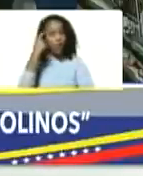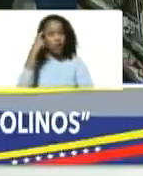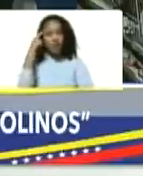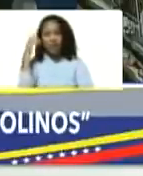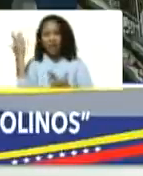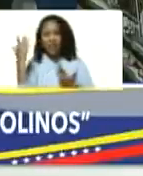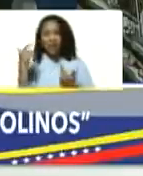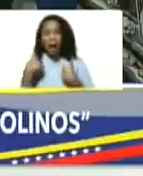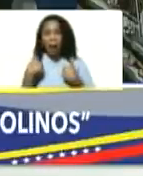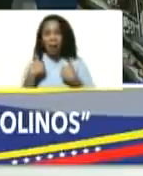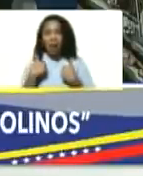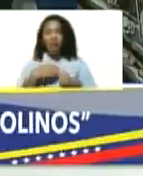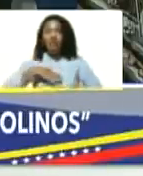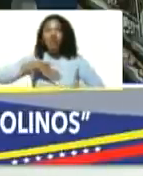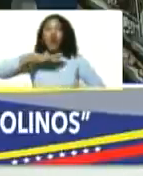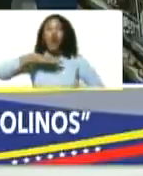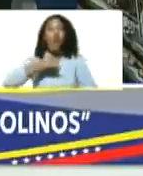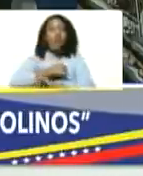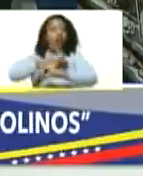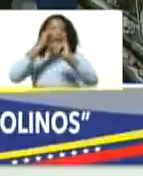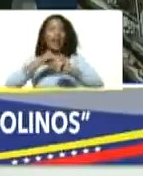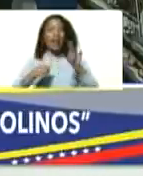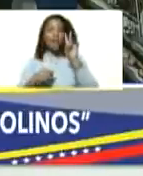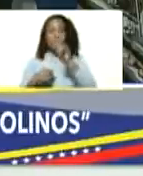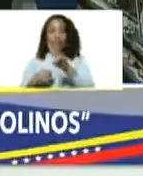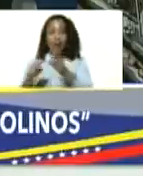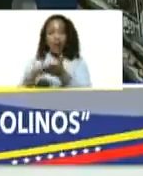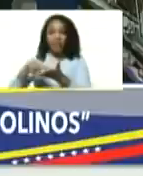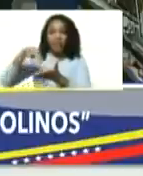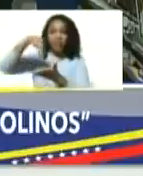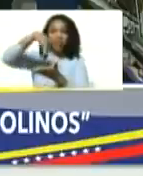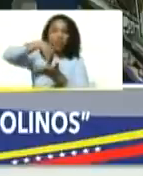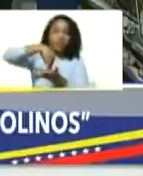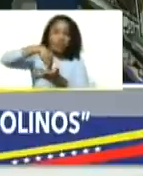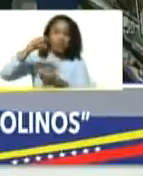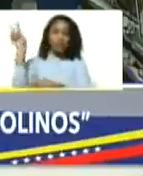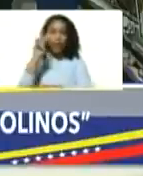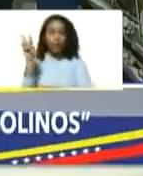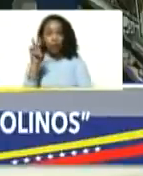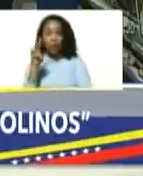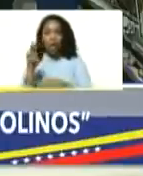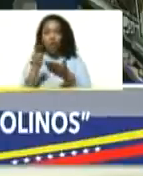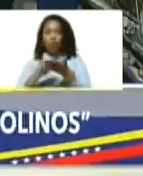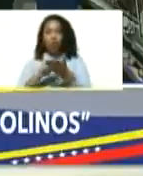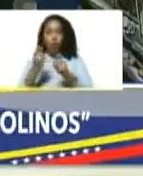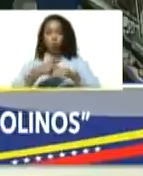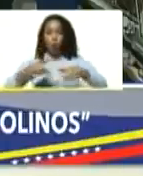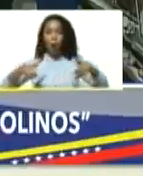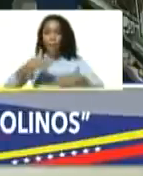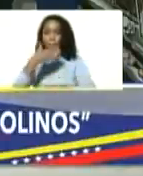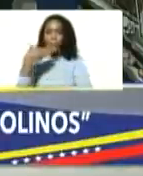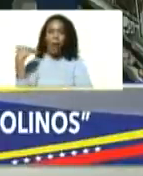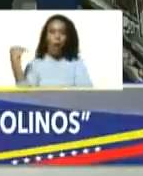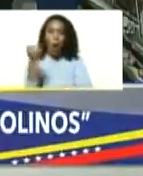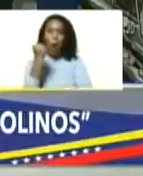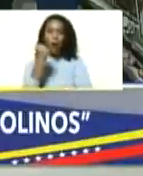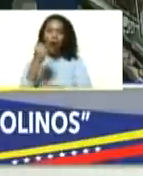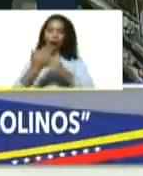que llena mi alma de ver a venezuela levantándose recuperándose mejorando